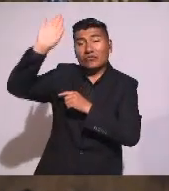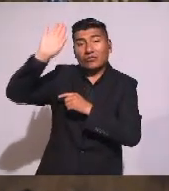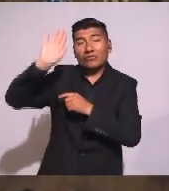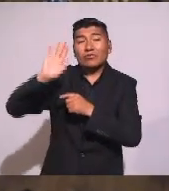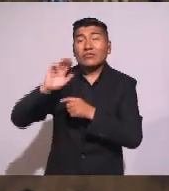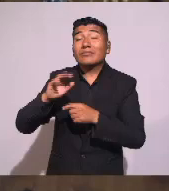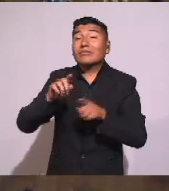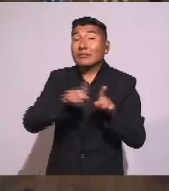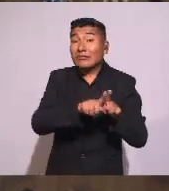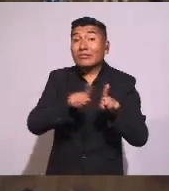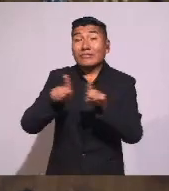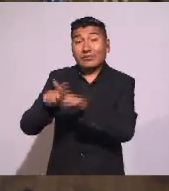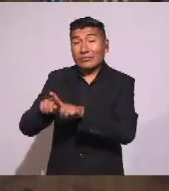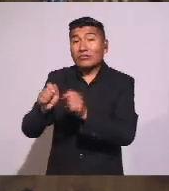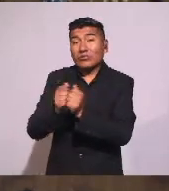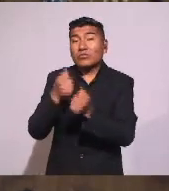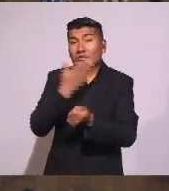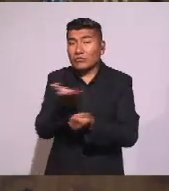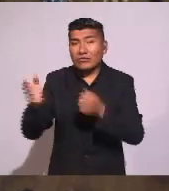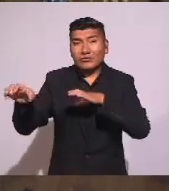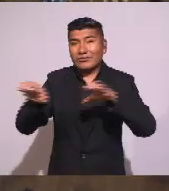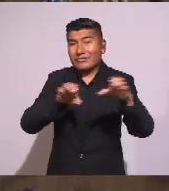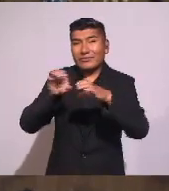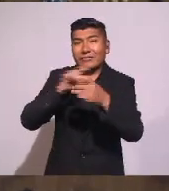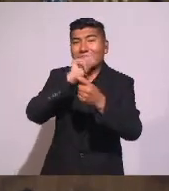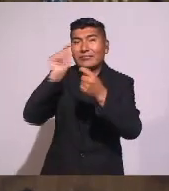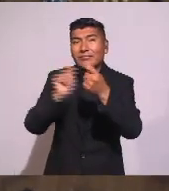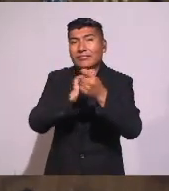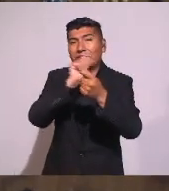sino con hechos concretos